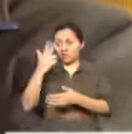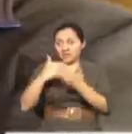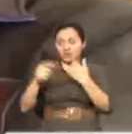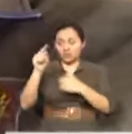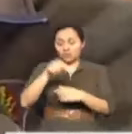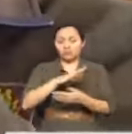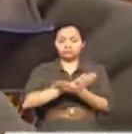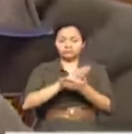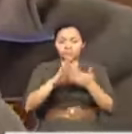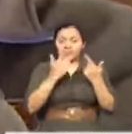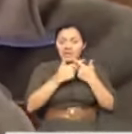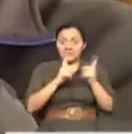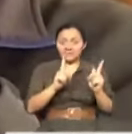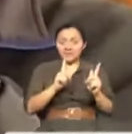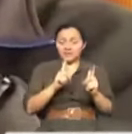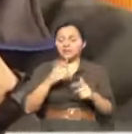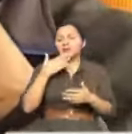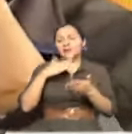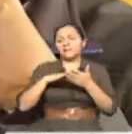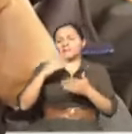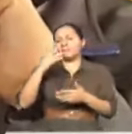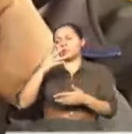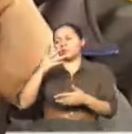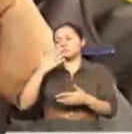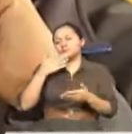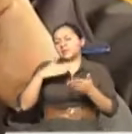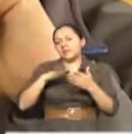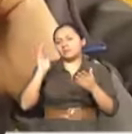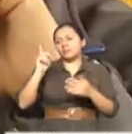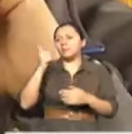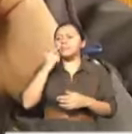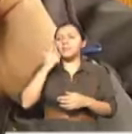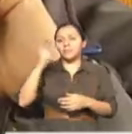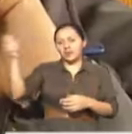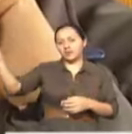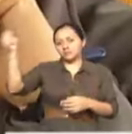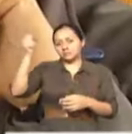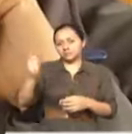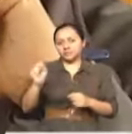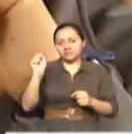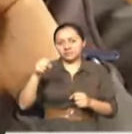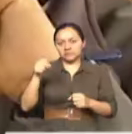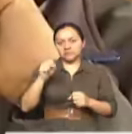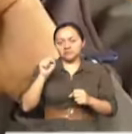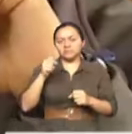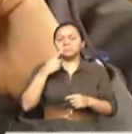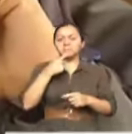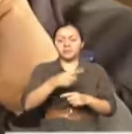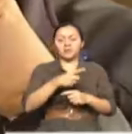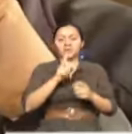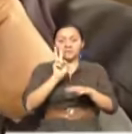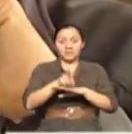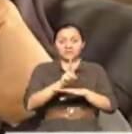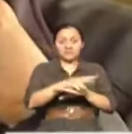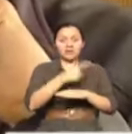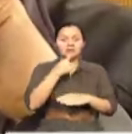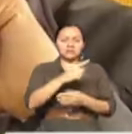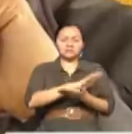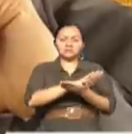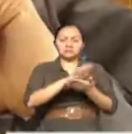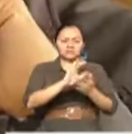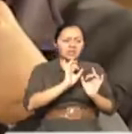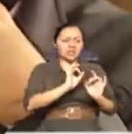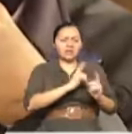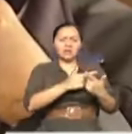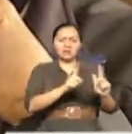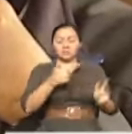entregado. Lo quisieron dejar en libertad al hijo. Acuérdense el fiscal Tibán Lombo, por eso se lo destituyó. Quisieron dejar en la